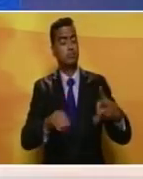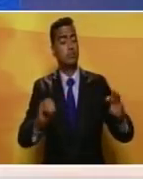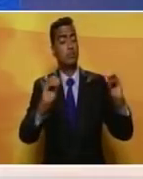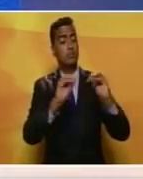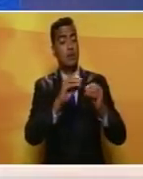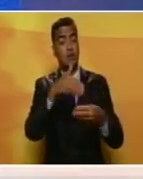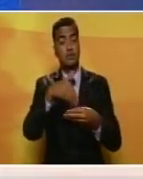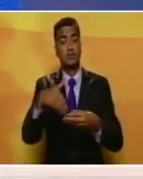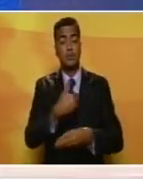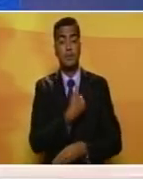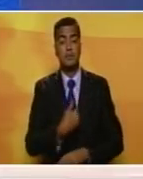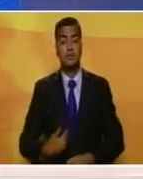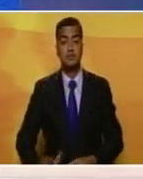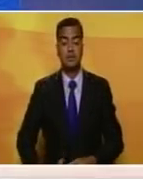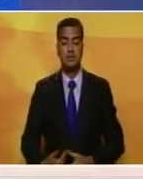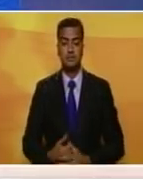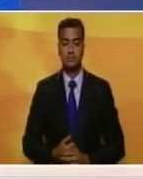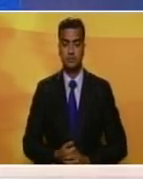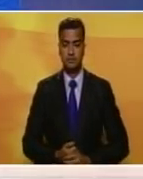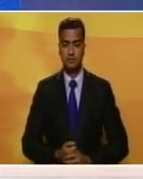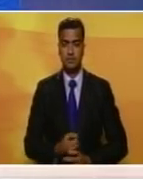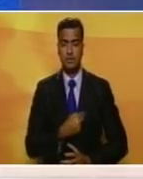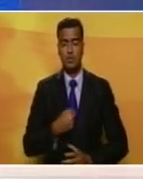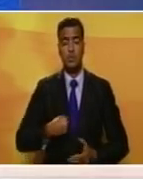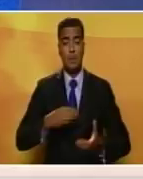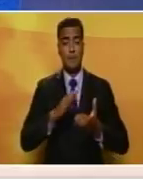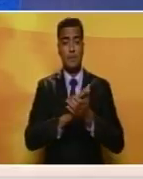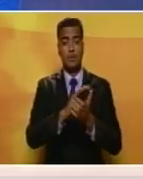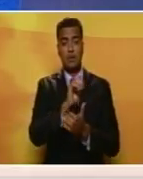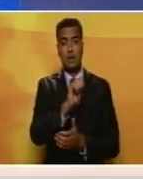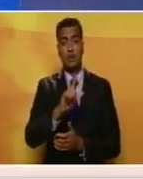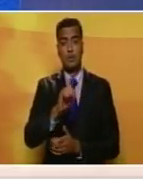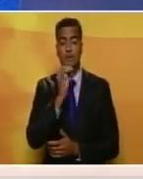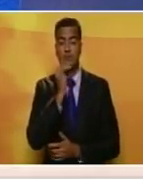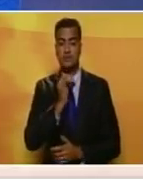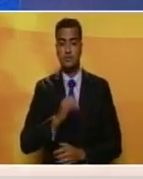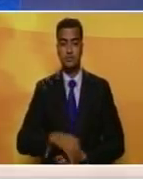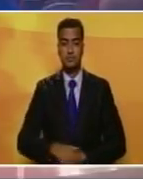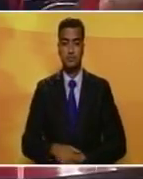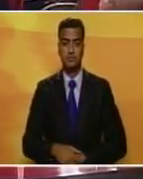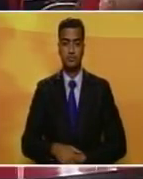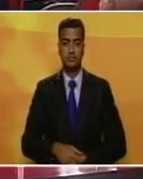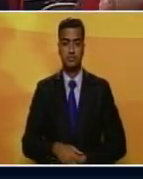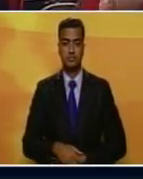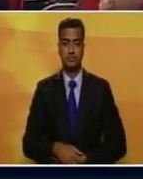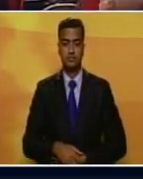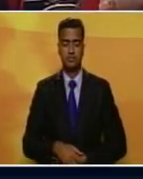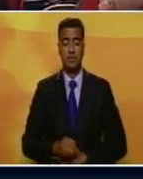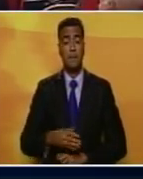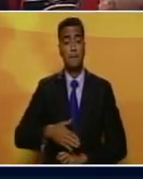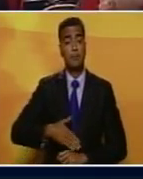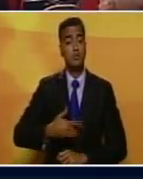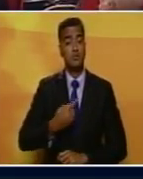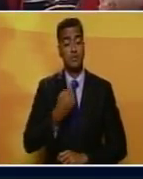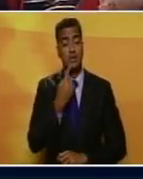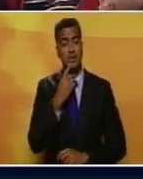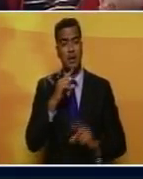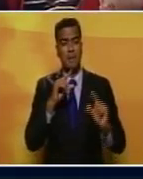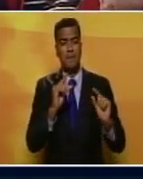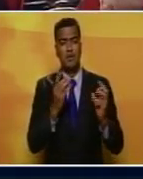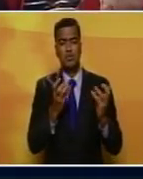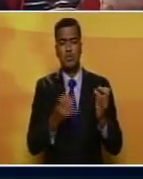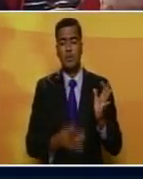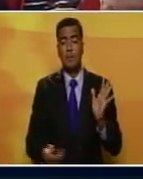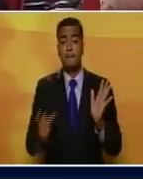El presidente del Centro de Políticas Públicas y Formación IFEDEC, Eduardo Fernández, exhortó a los dirigentes de